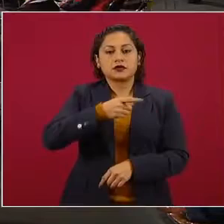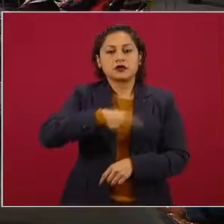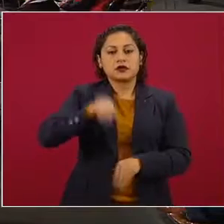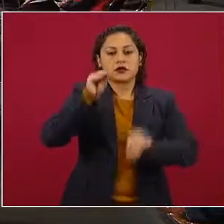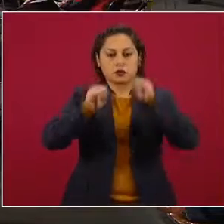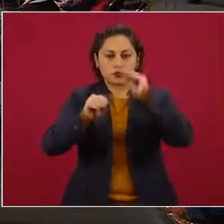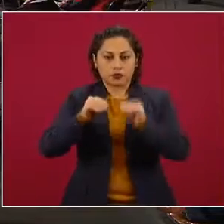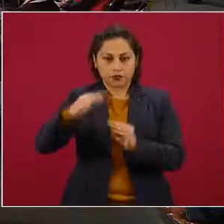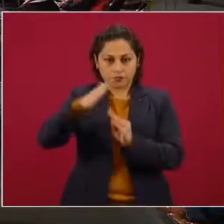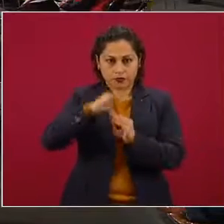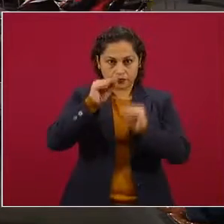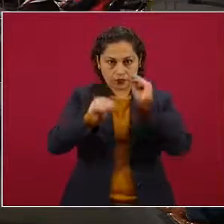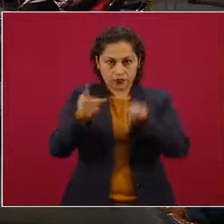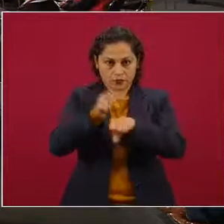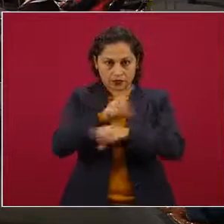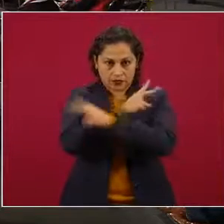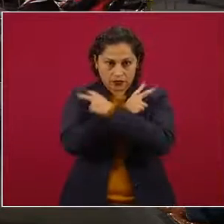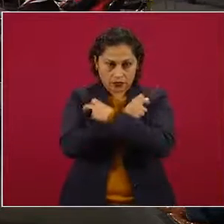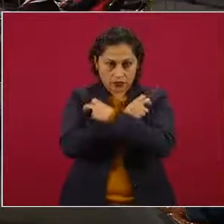¿Ya?